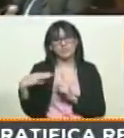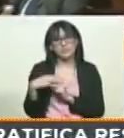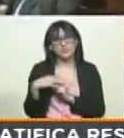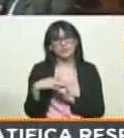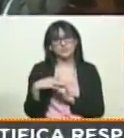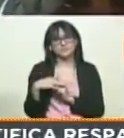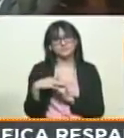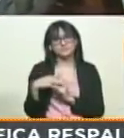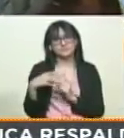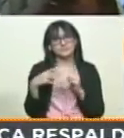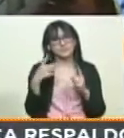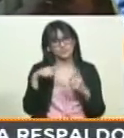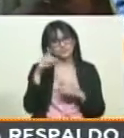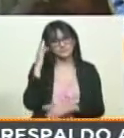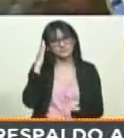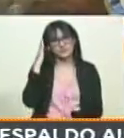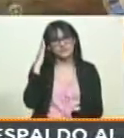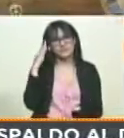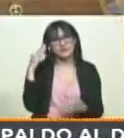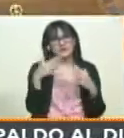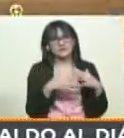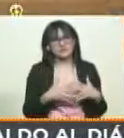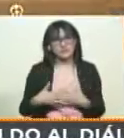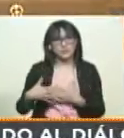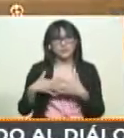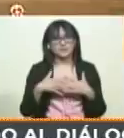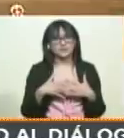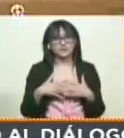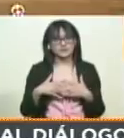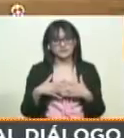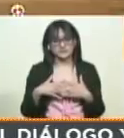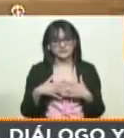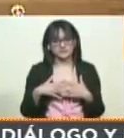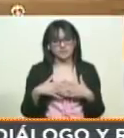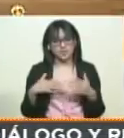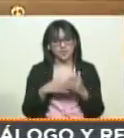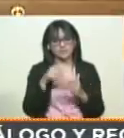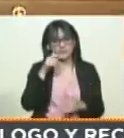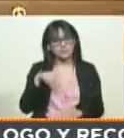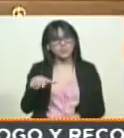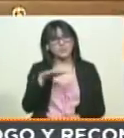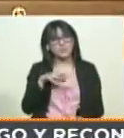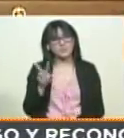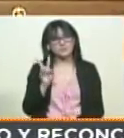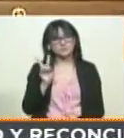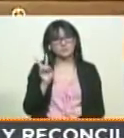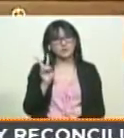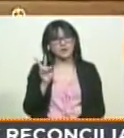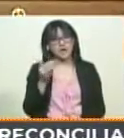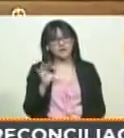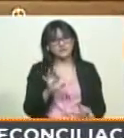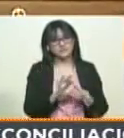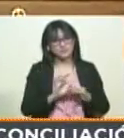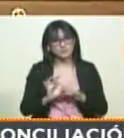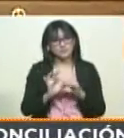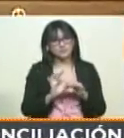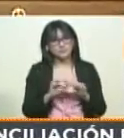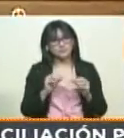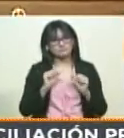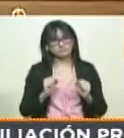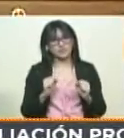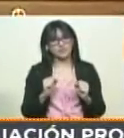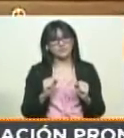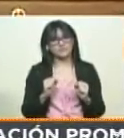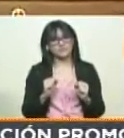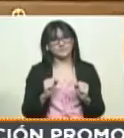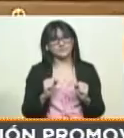Díaz-Canel, que sabemos, amenazas imperiales que hay contra nuestros pueblos, aquí hay una unidad fortalecida de acero